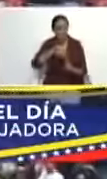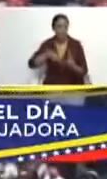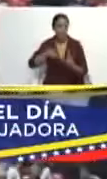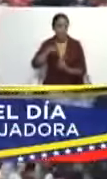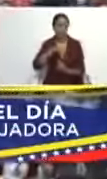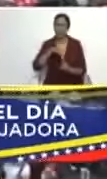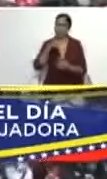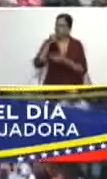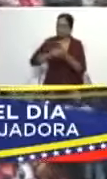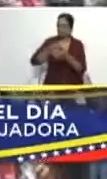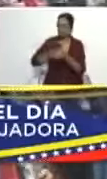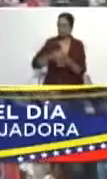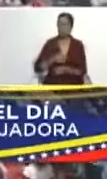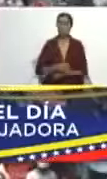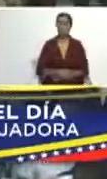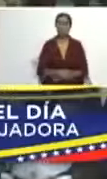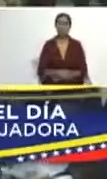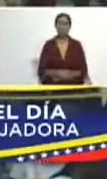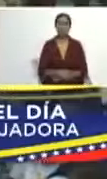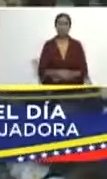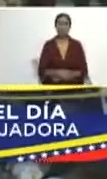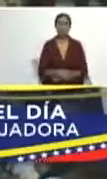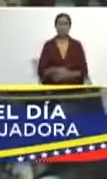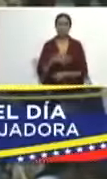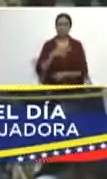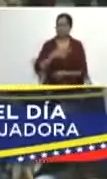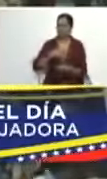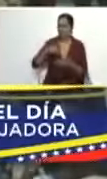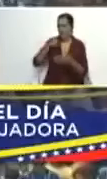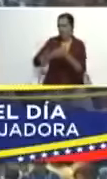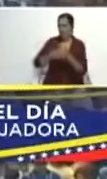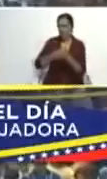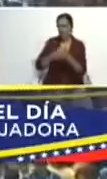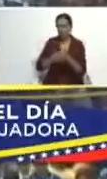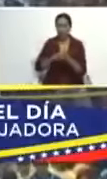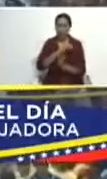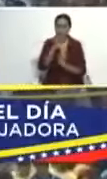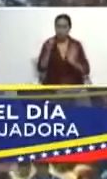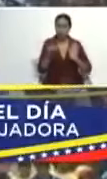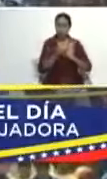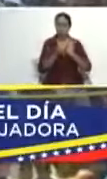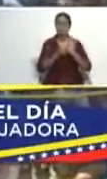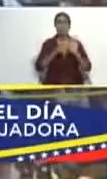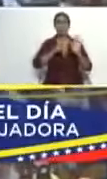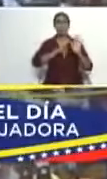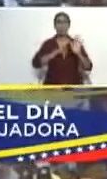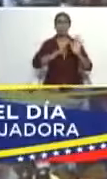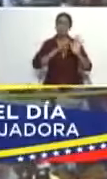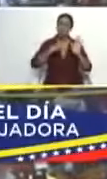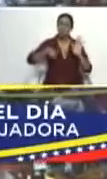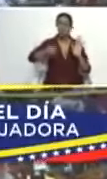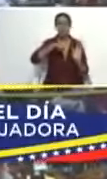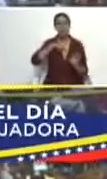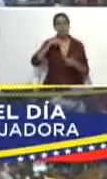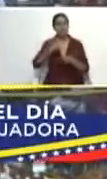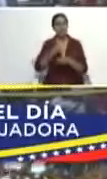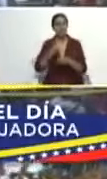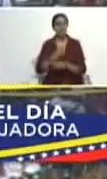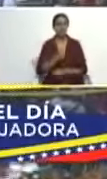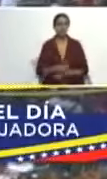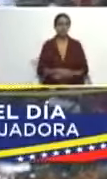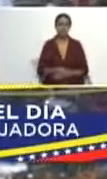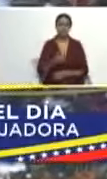de la lucha por las reivindicaciones de nuestros pueblos, de nuestros trabajadores. Y